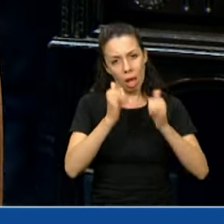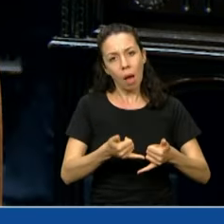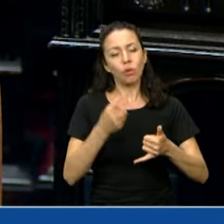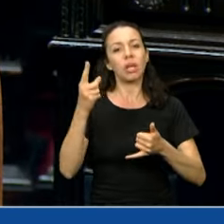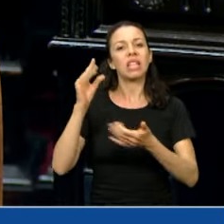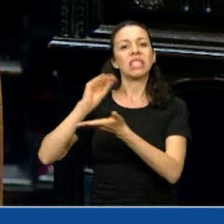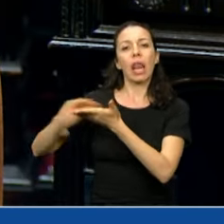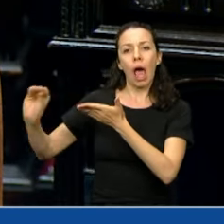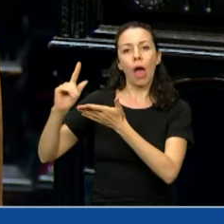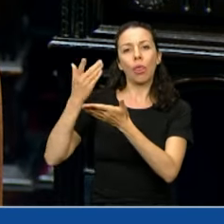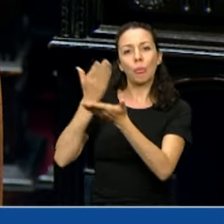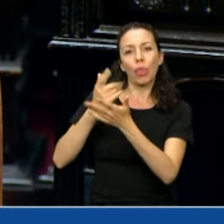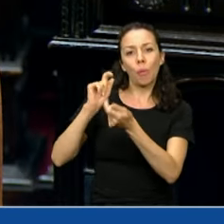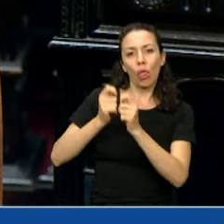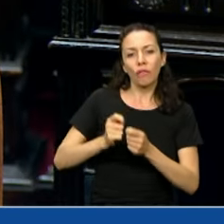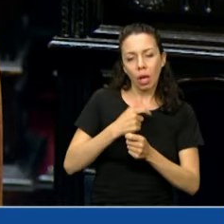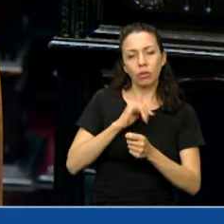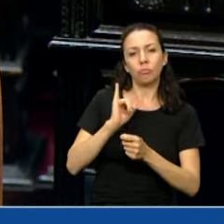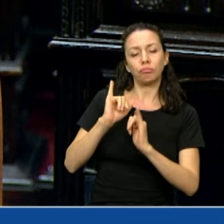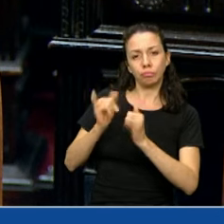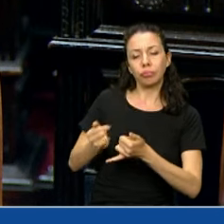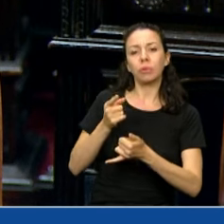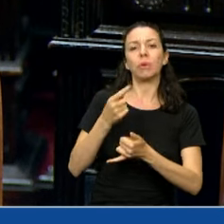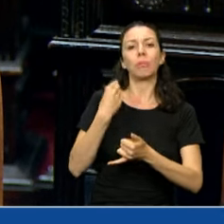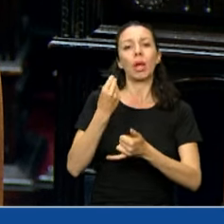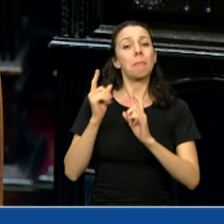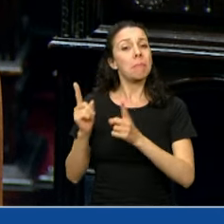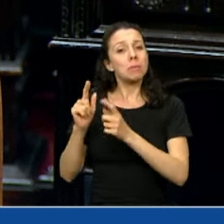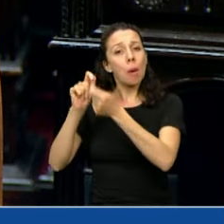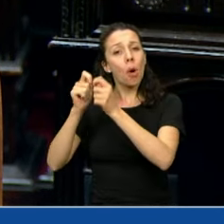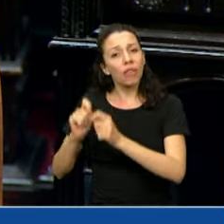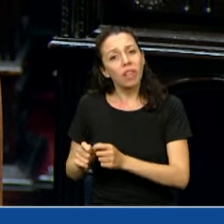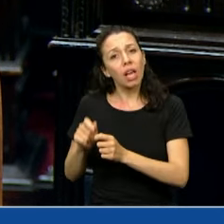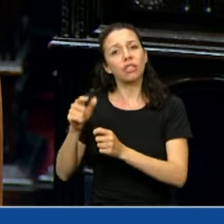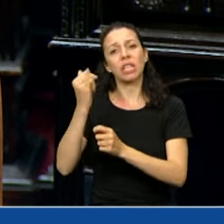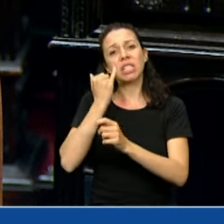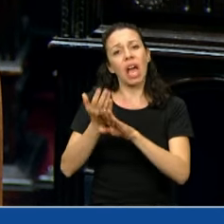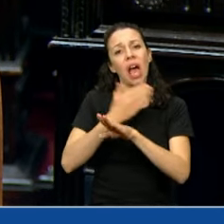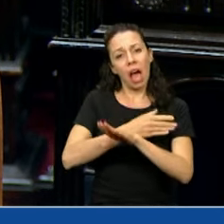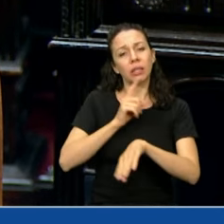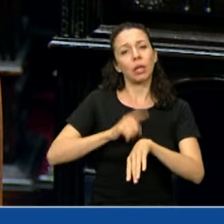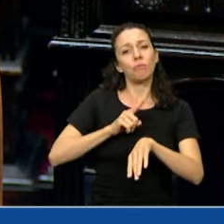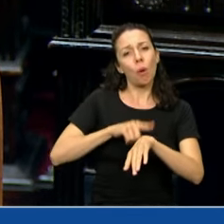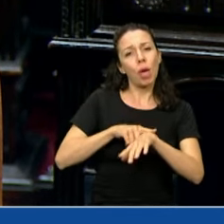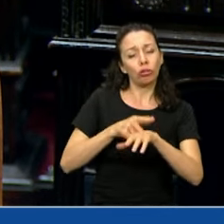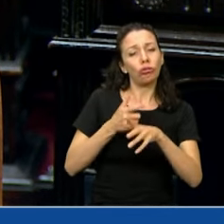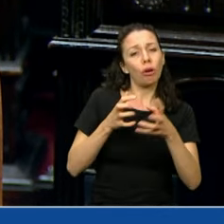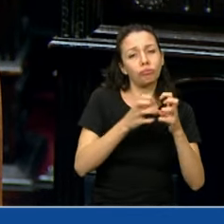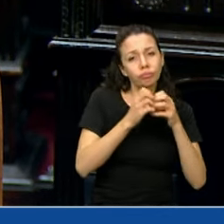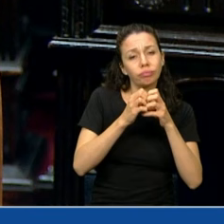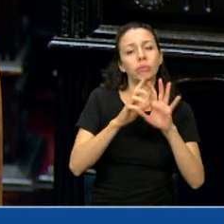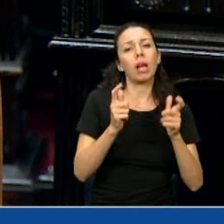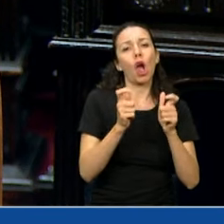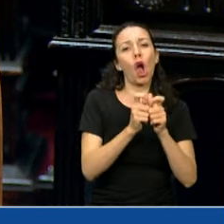vienen del senado teniendo en cuenta que estas mismas modificaciones habían sido tratadas en su momento en la